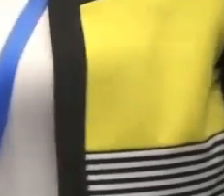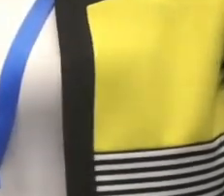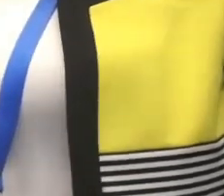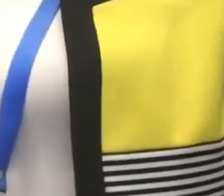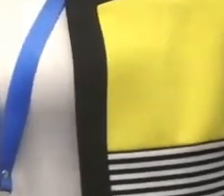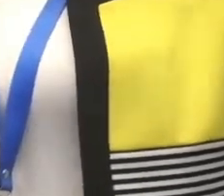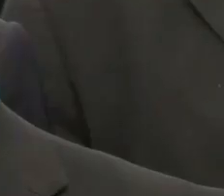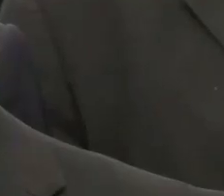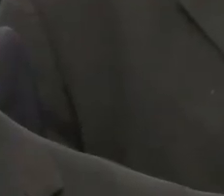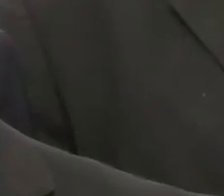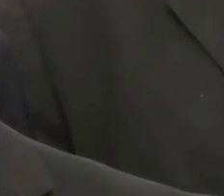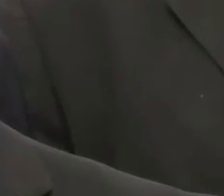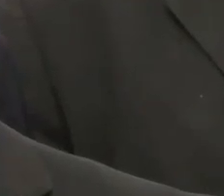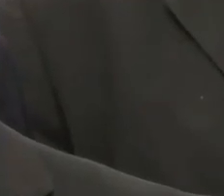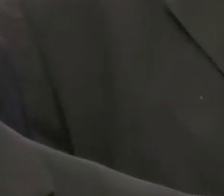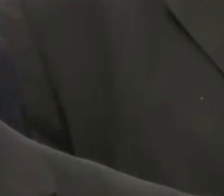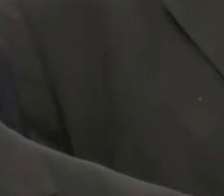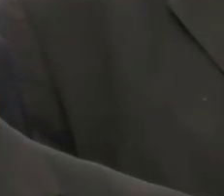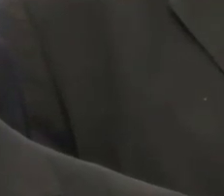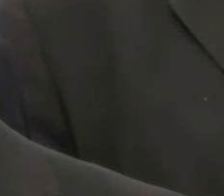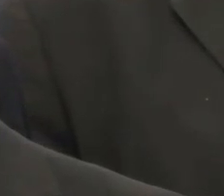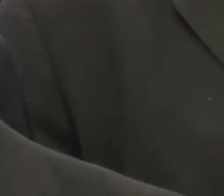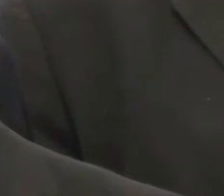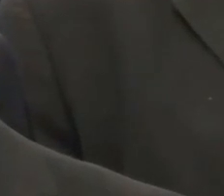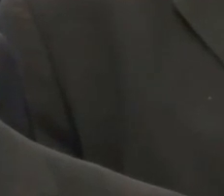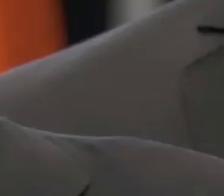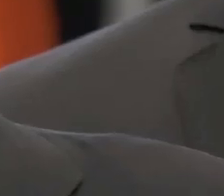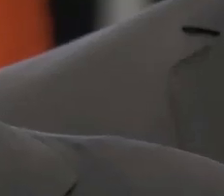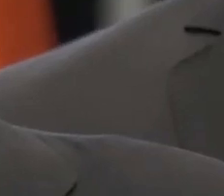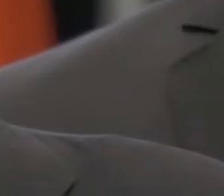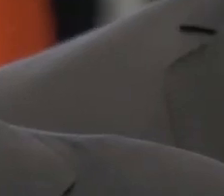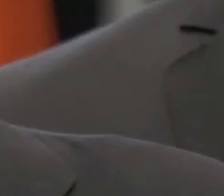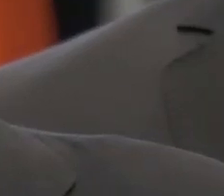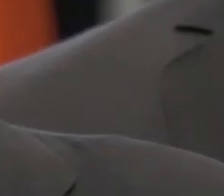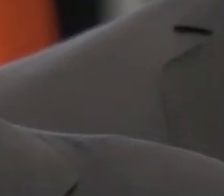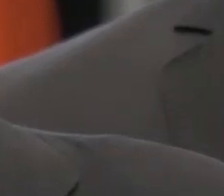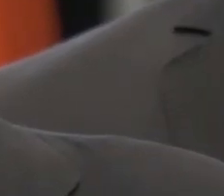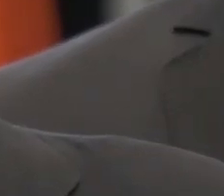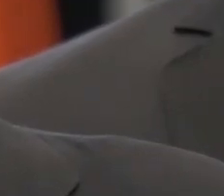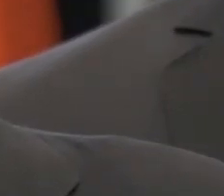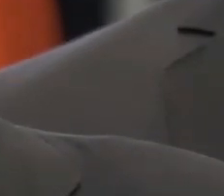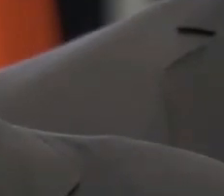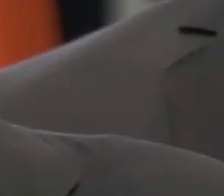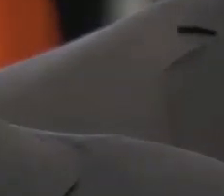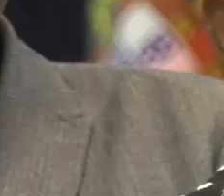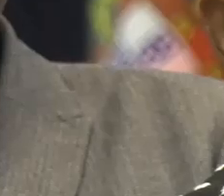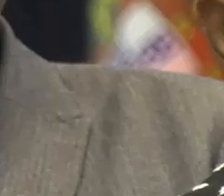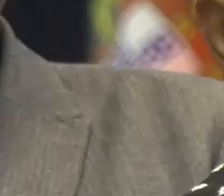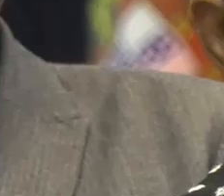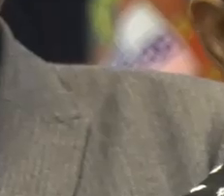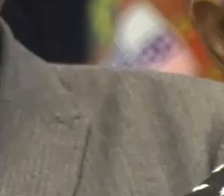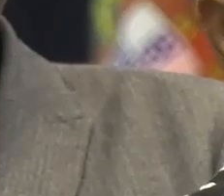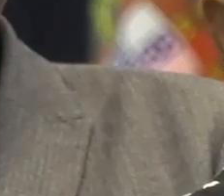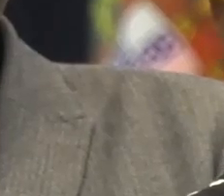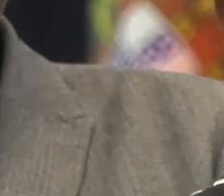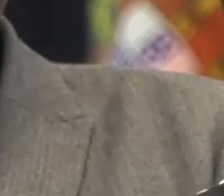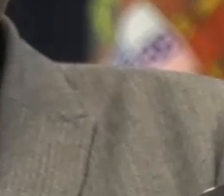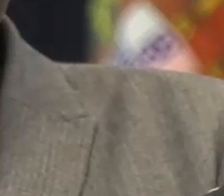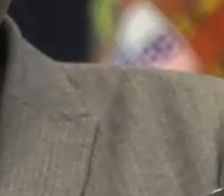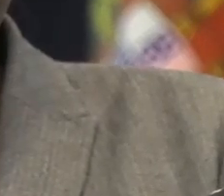países, quienes se dieron cita para ser parte de la segunda reunión regional de ministros de Educación y expertos de América Latina y el